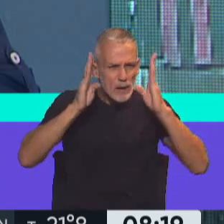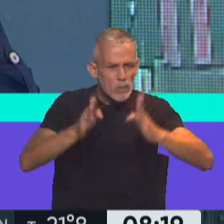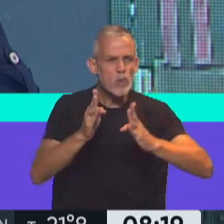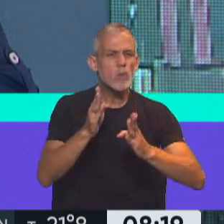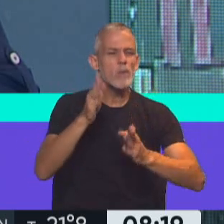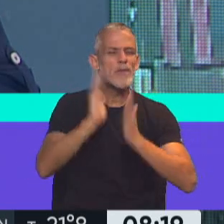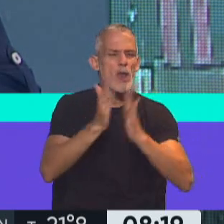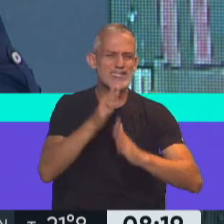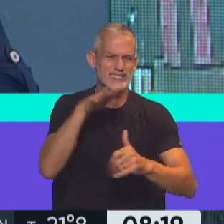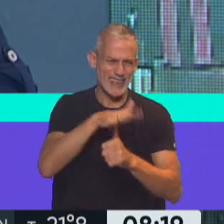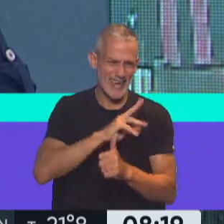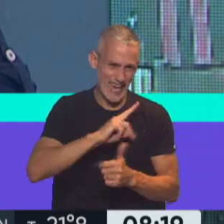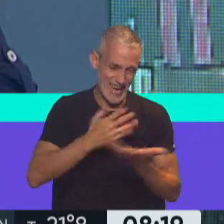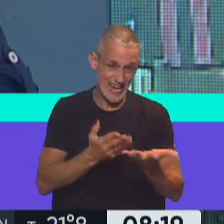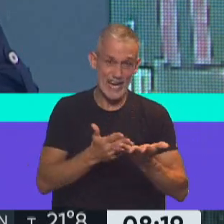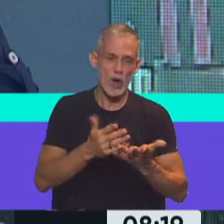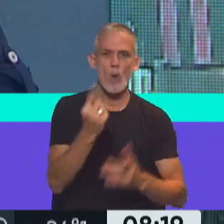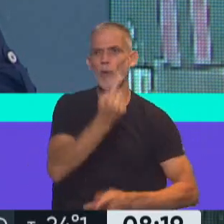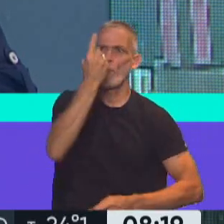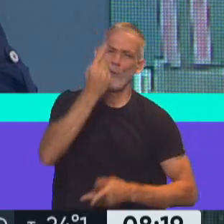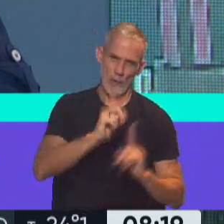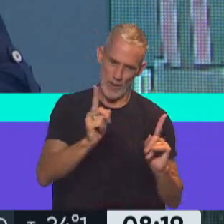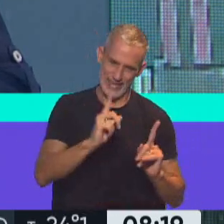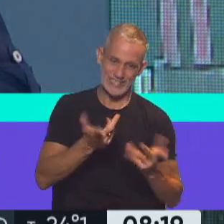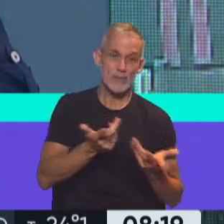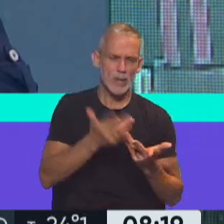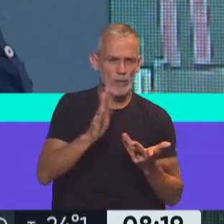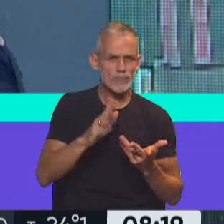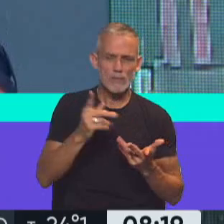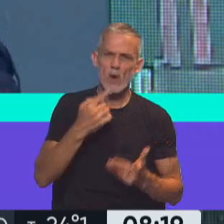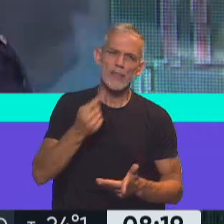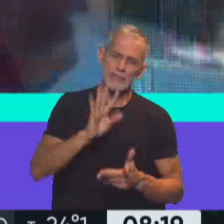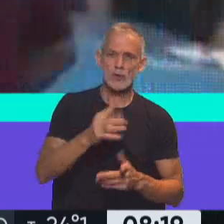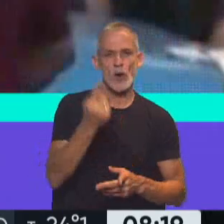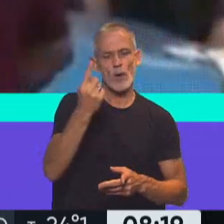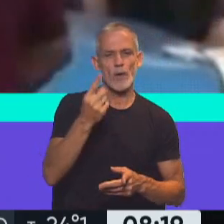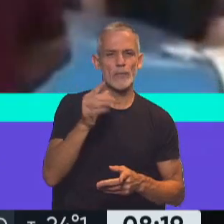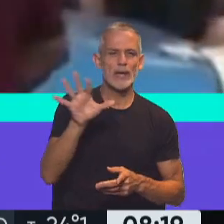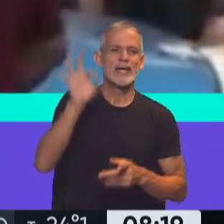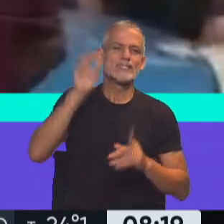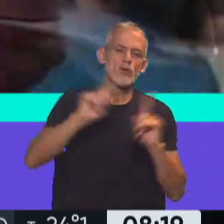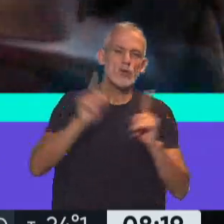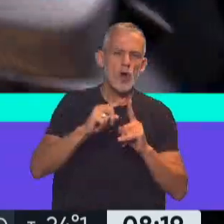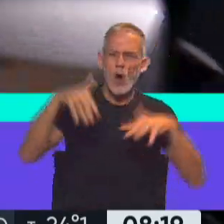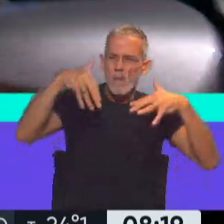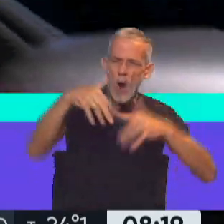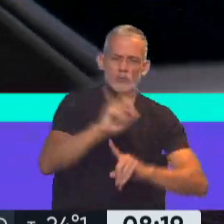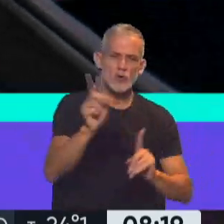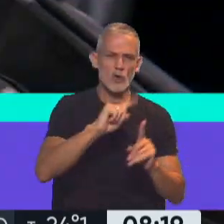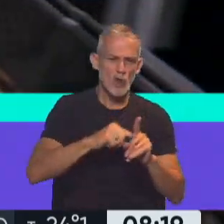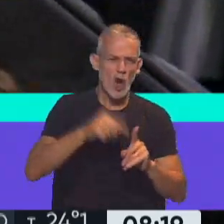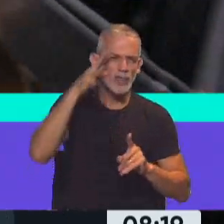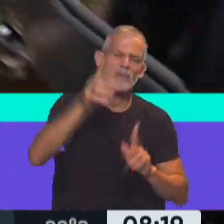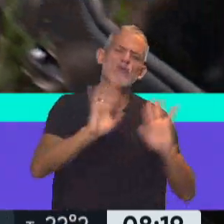género cotidianamente sabemos que no es un hecho aislado, pero cuando se insiste en esto, que no es una excepción, que no son monstruos, que se estuvo diciendo, inclusive